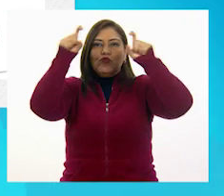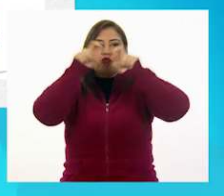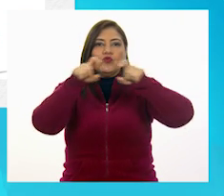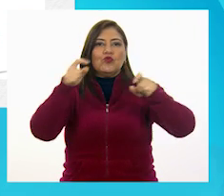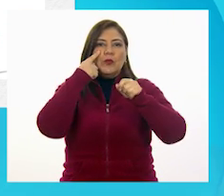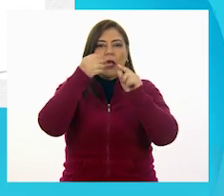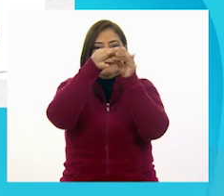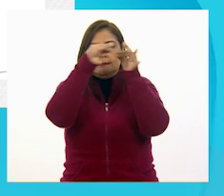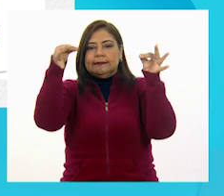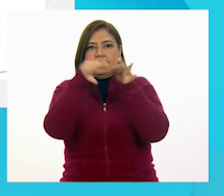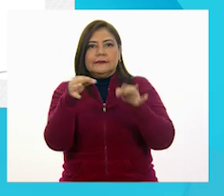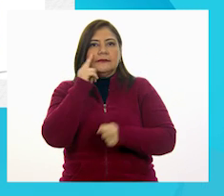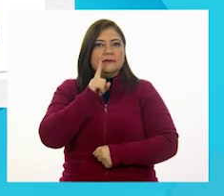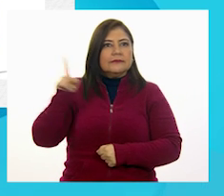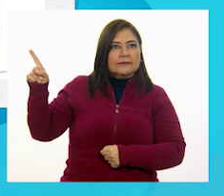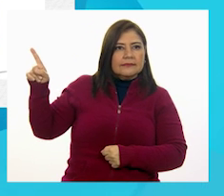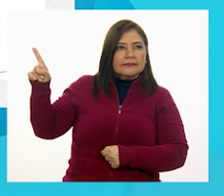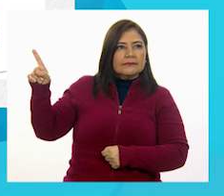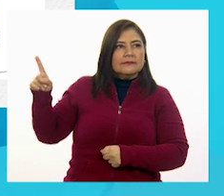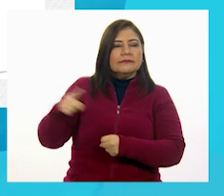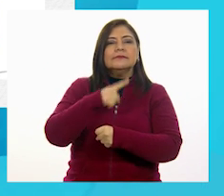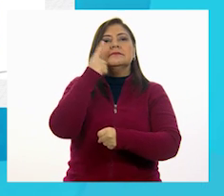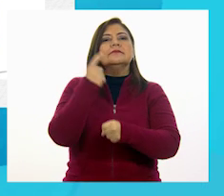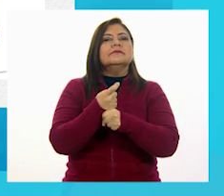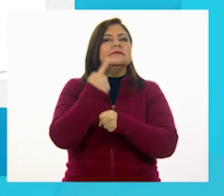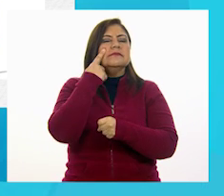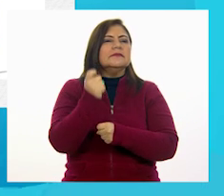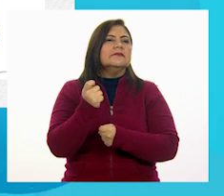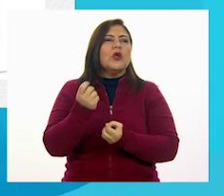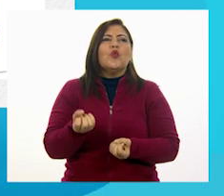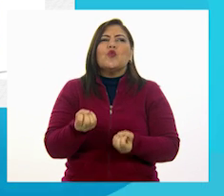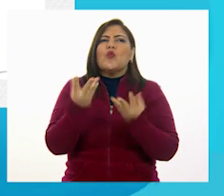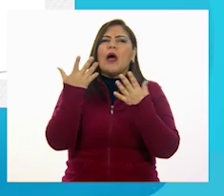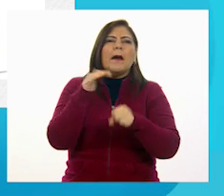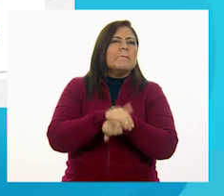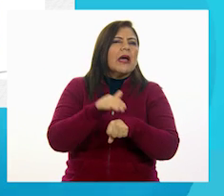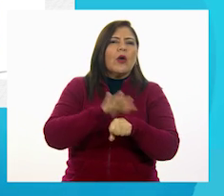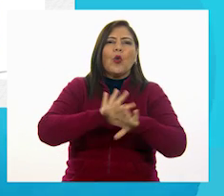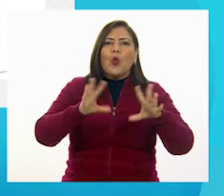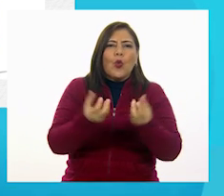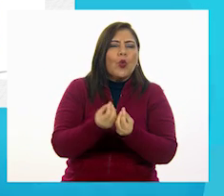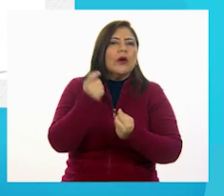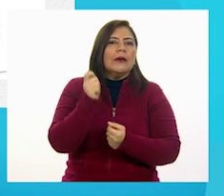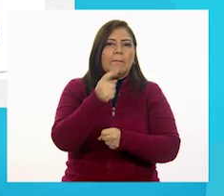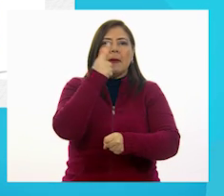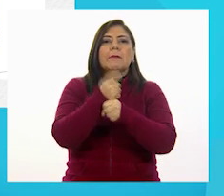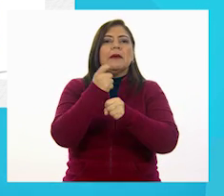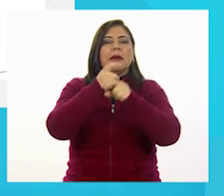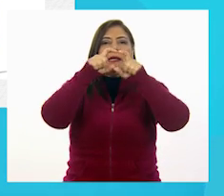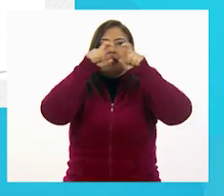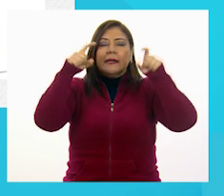hay en la segunda oración. ¿Cuántos amigos son, Alexia, por favor, en la primera?